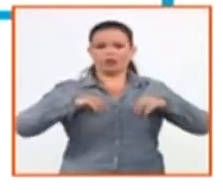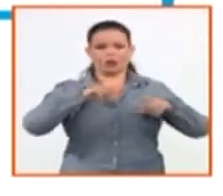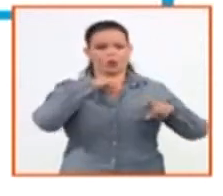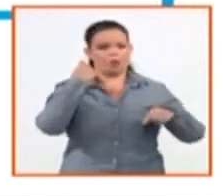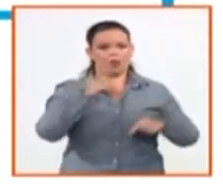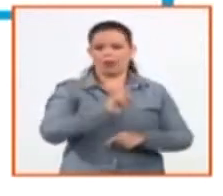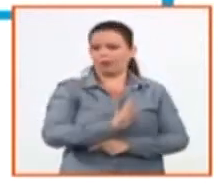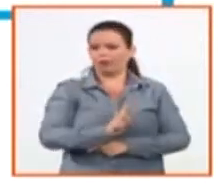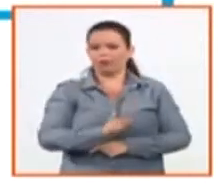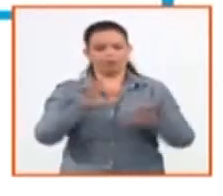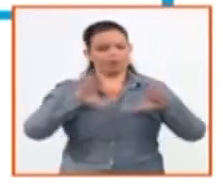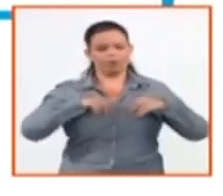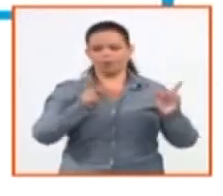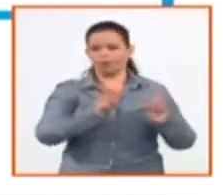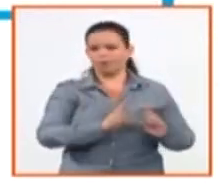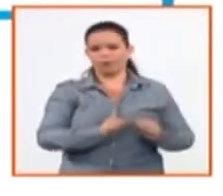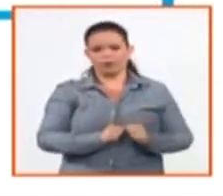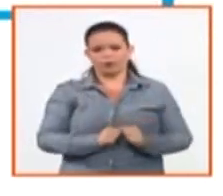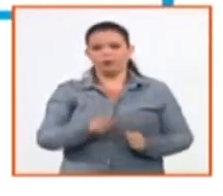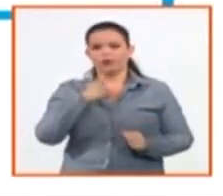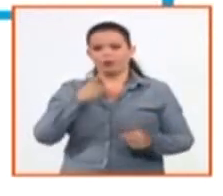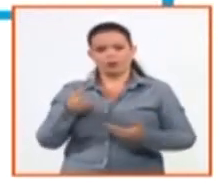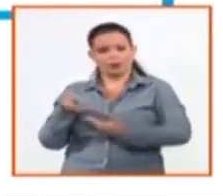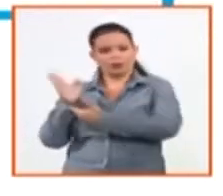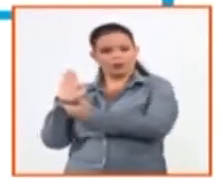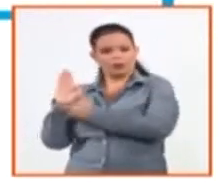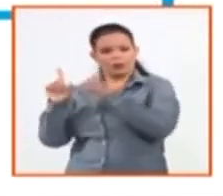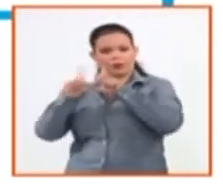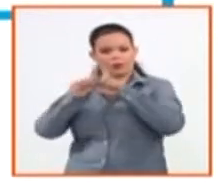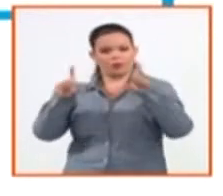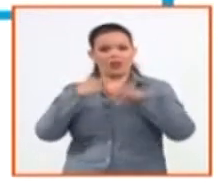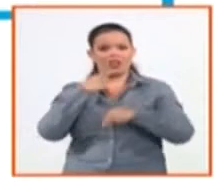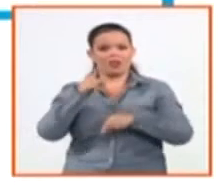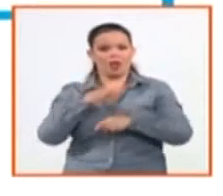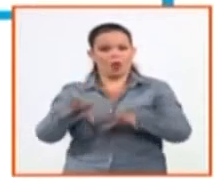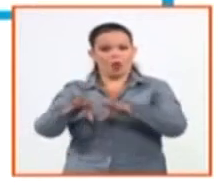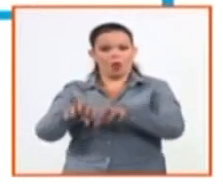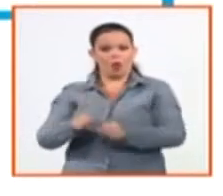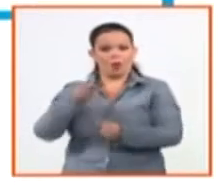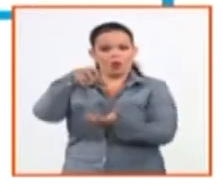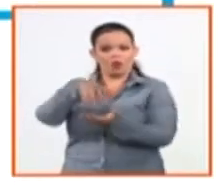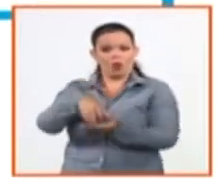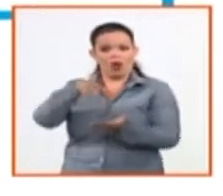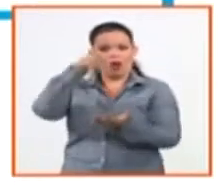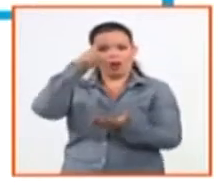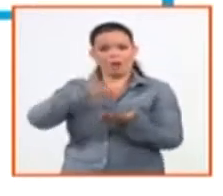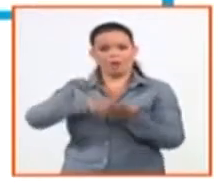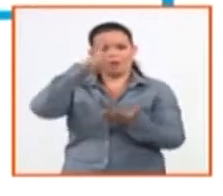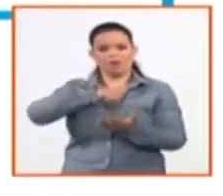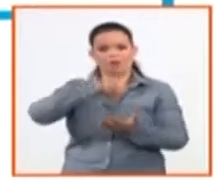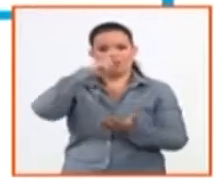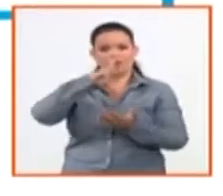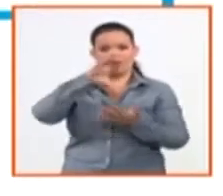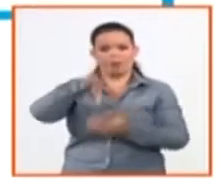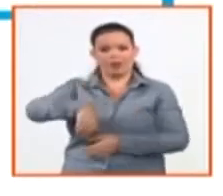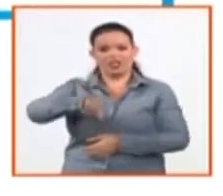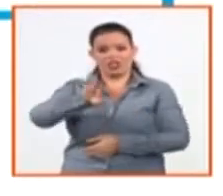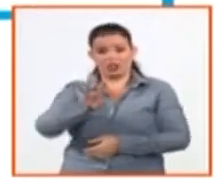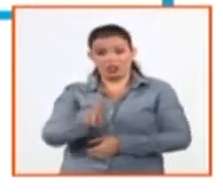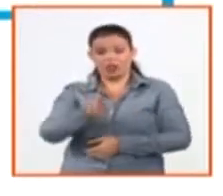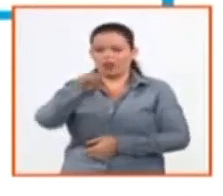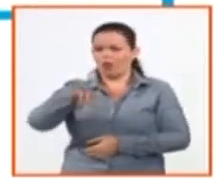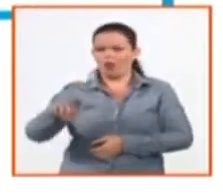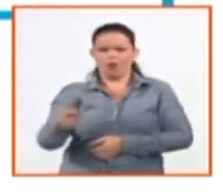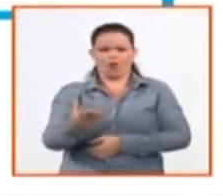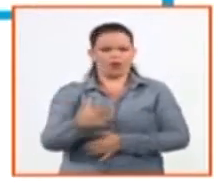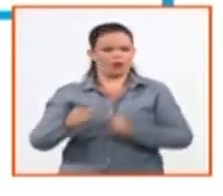ocupado Panjshir es falsa. Las fuerzas del Frente Nacional de Resistencia están presentes en todas las posiciones estratégicas del